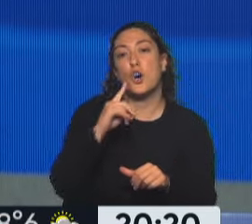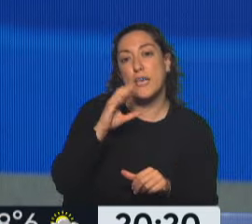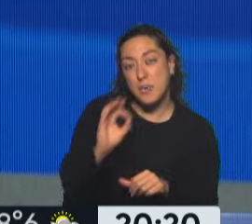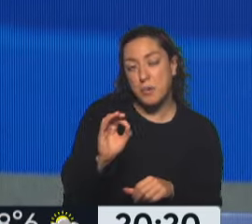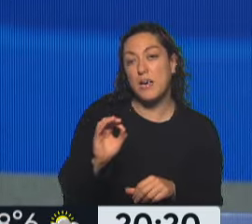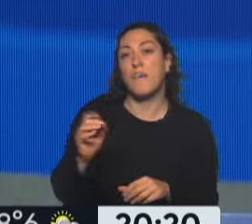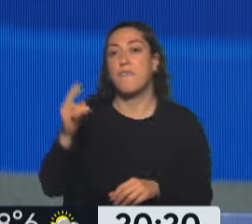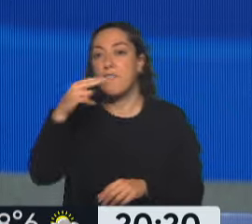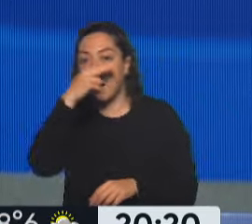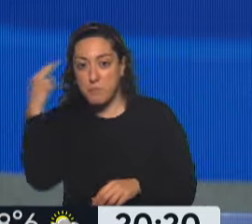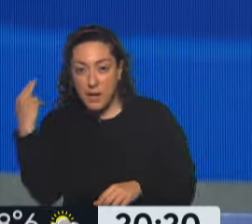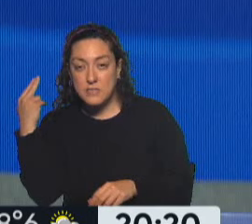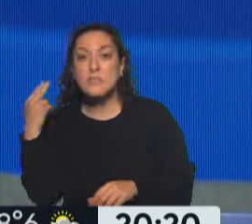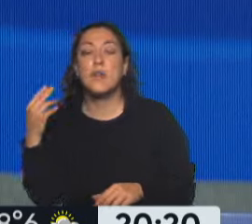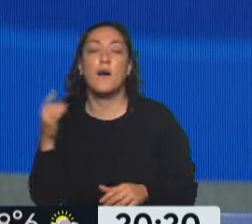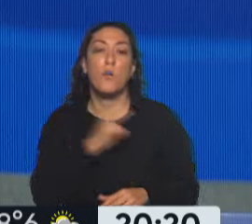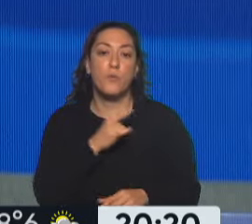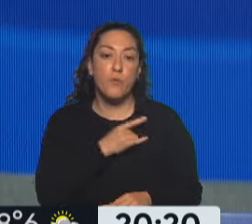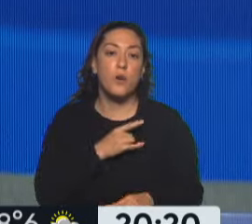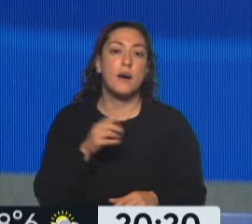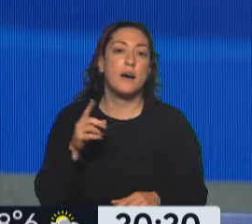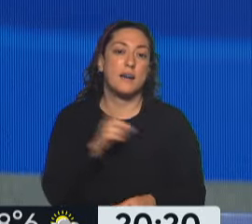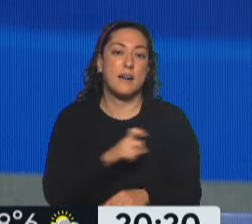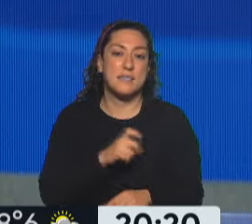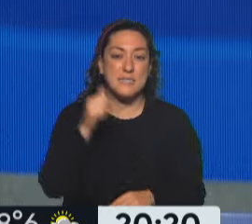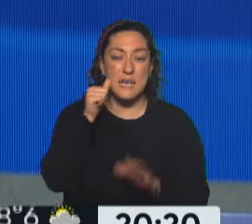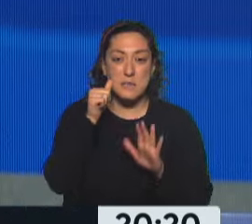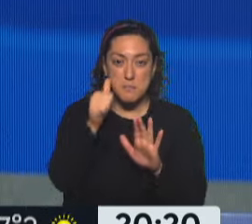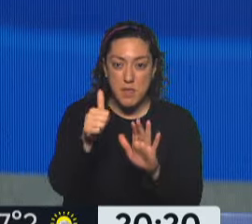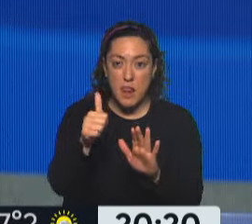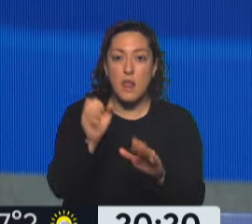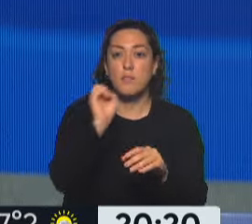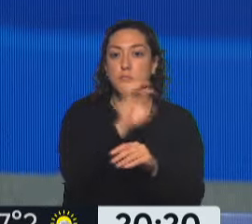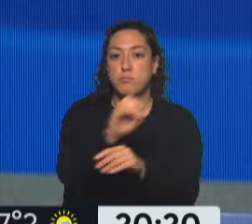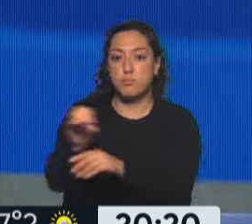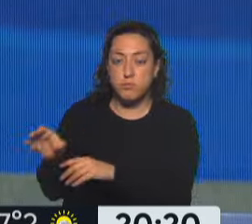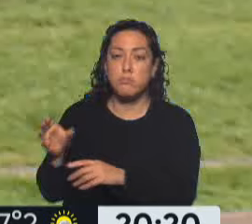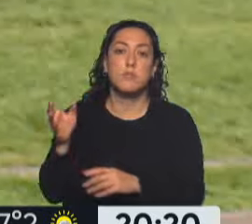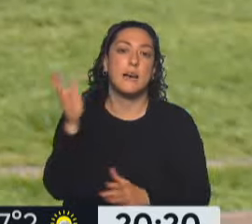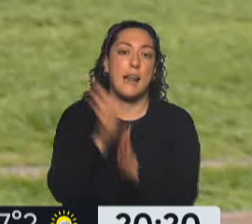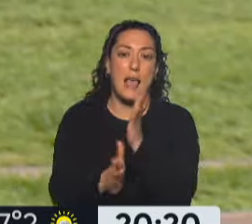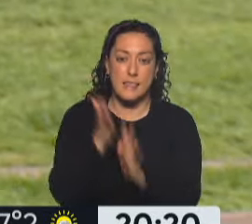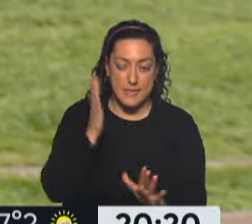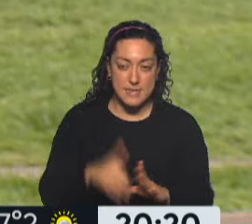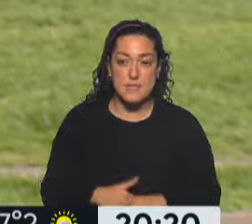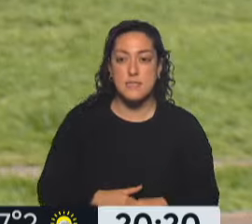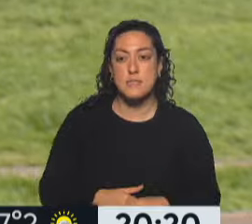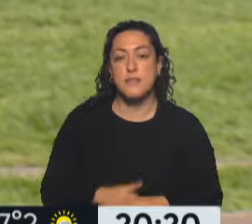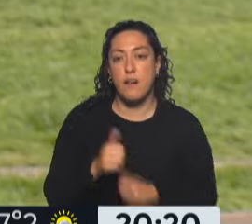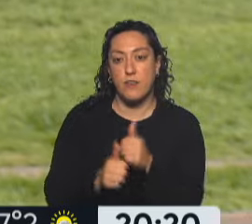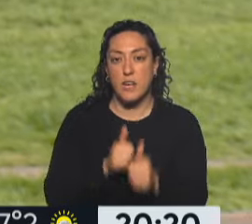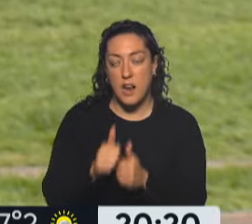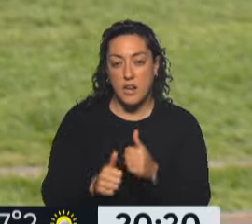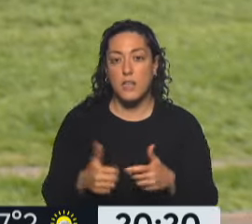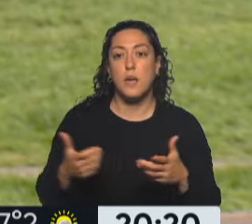desarrolló un repelente, al menos 6.000 unidades que serán repartidas de manera gratuita. Ante la constante proliferación